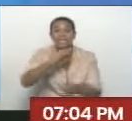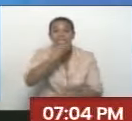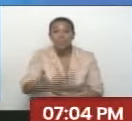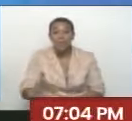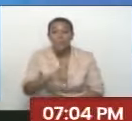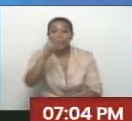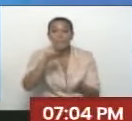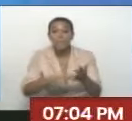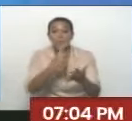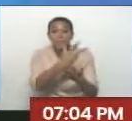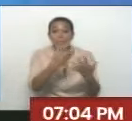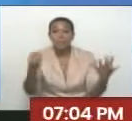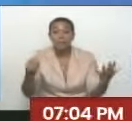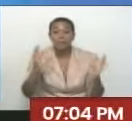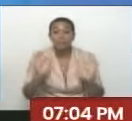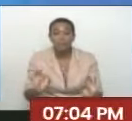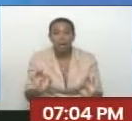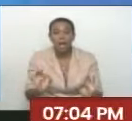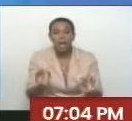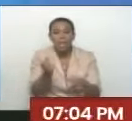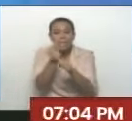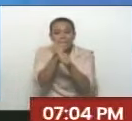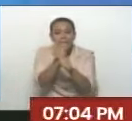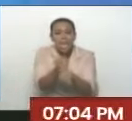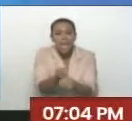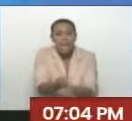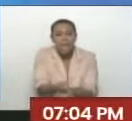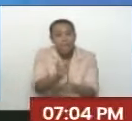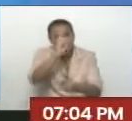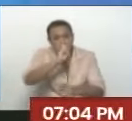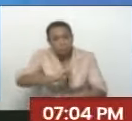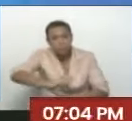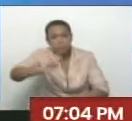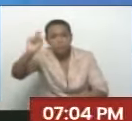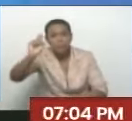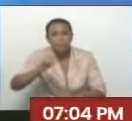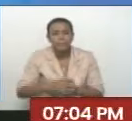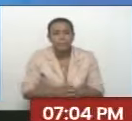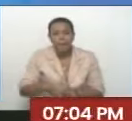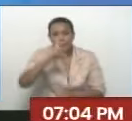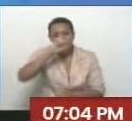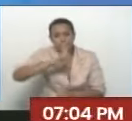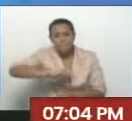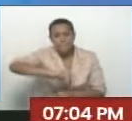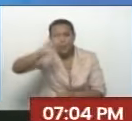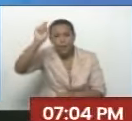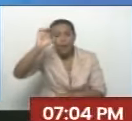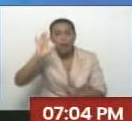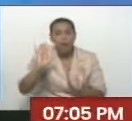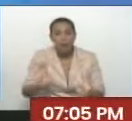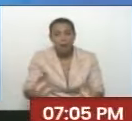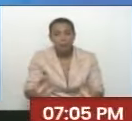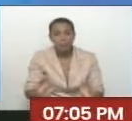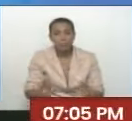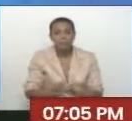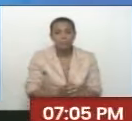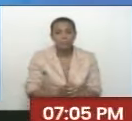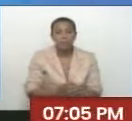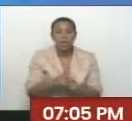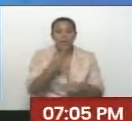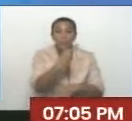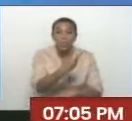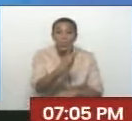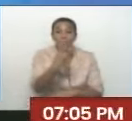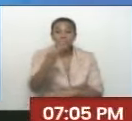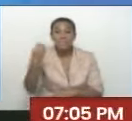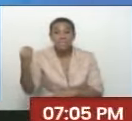precisamente, y estemos conmemorando con el Padre Libertador Simón Bolívar los